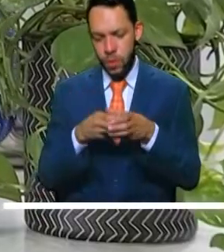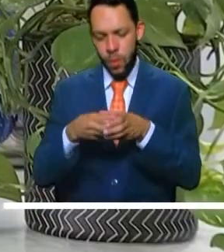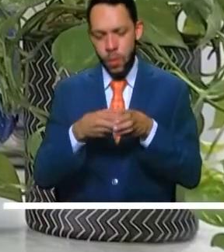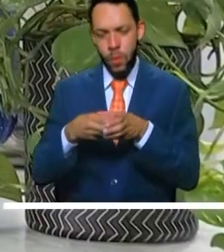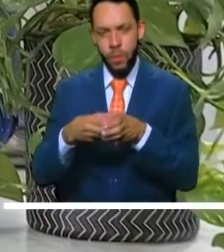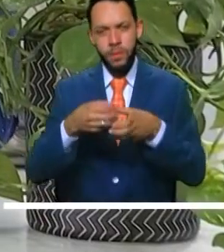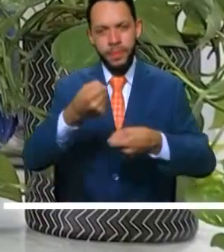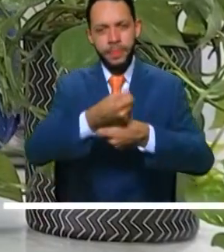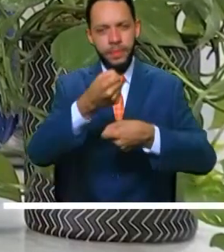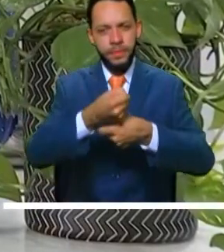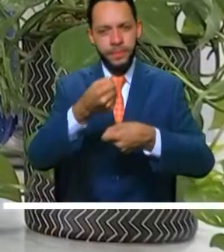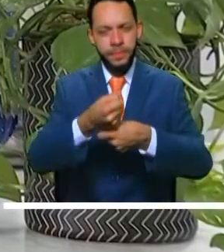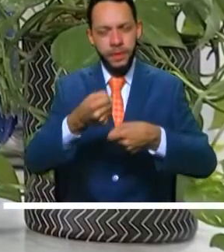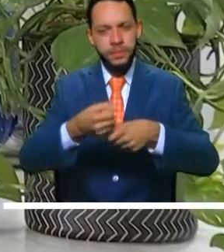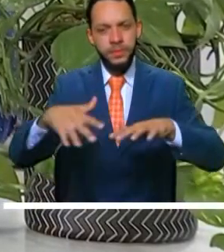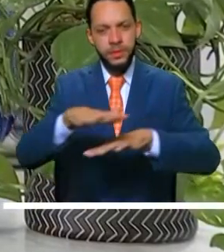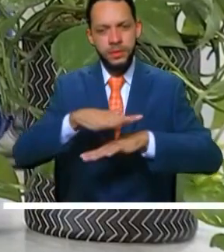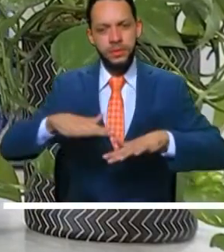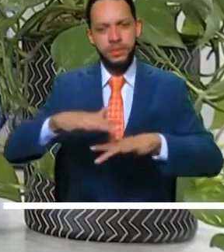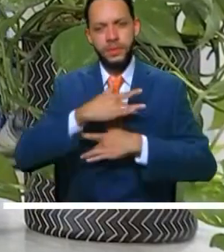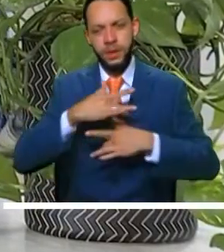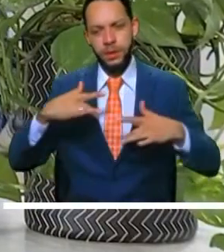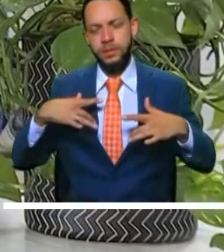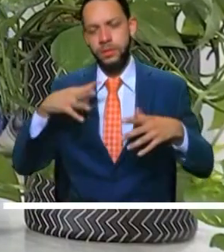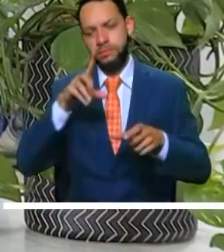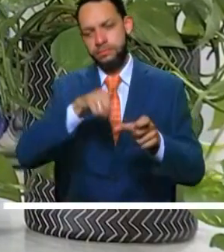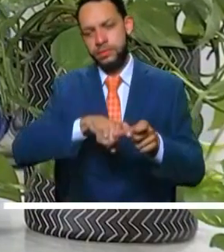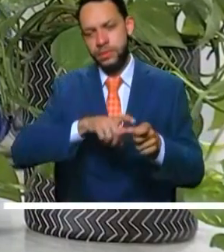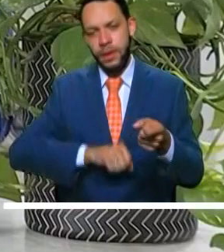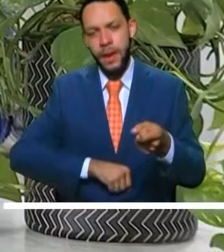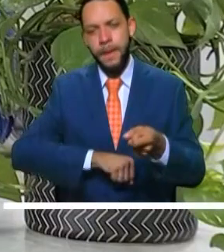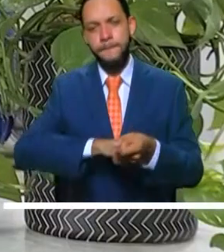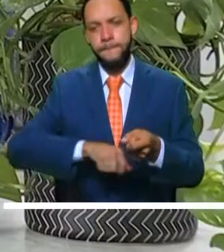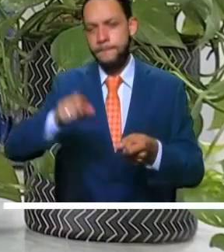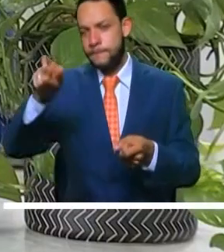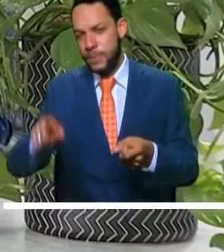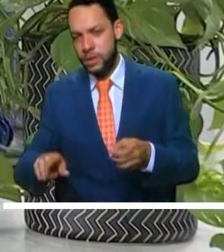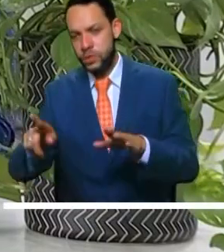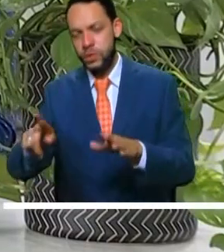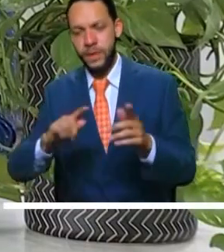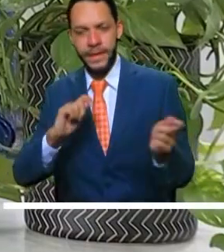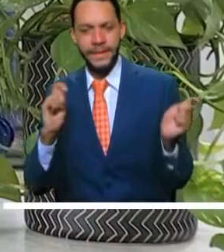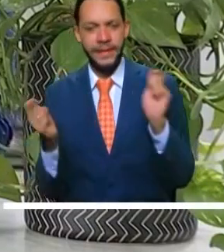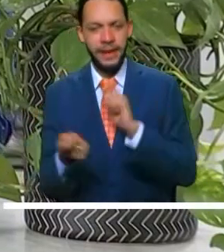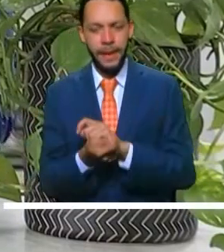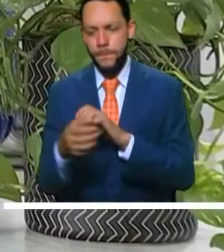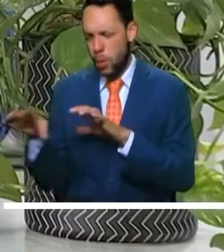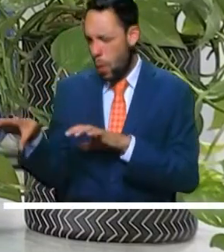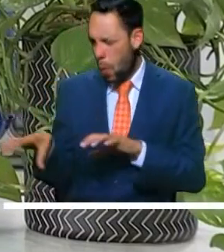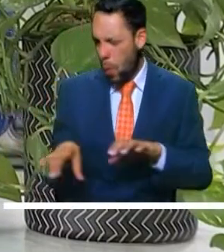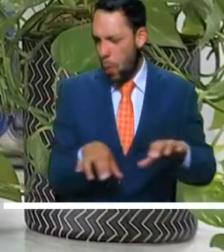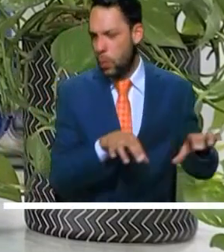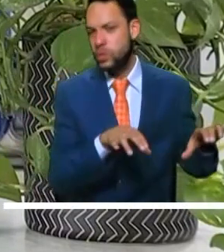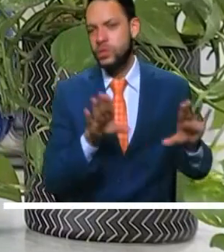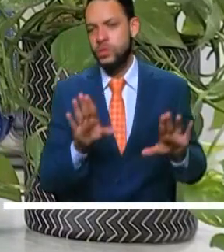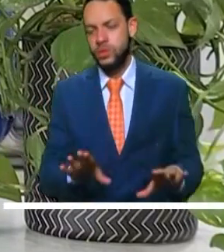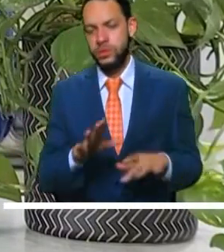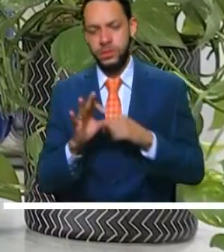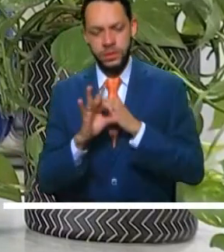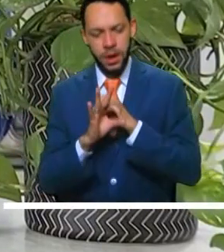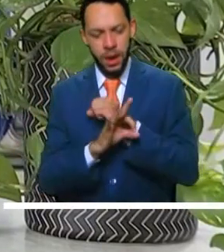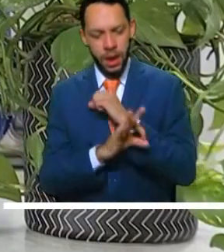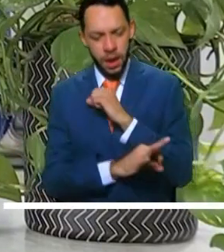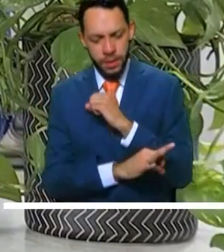del Parque de la Salud, ayudando y acompañando a los pacientes en sus transformaciones de hábitos. En